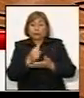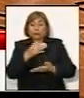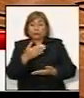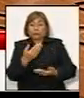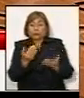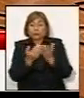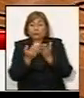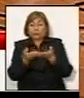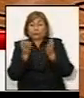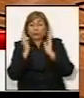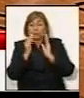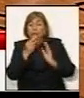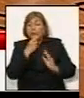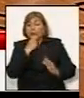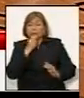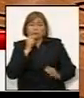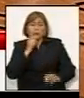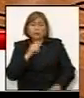sector privado